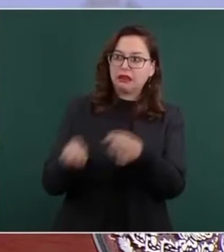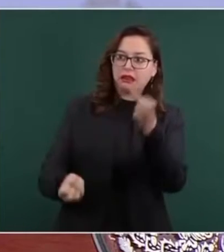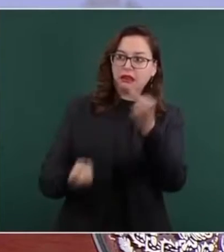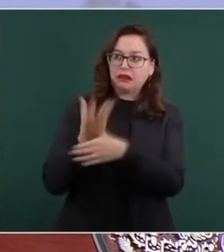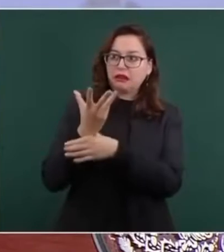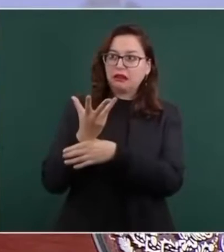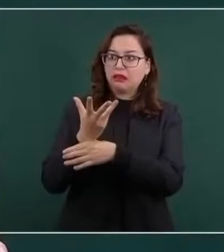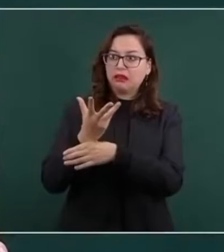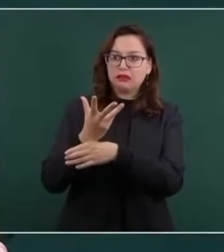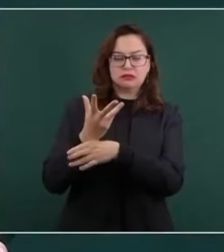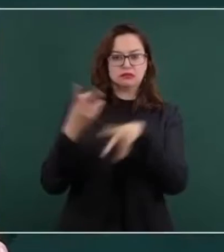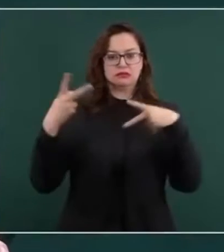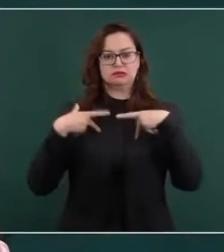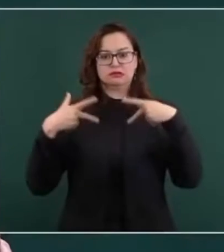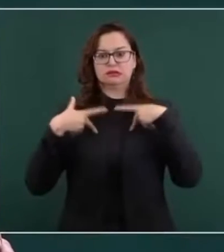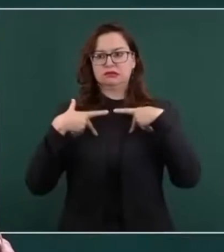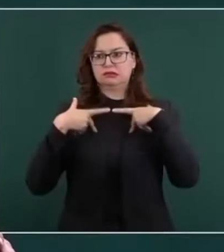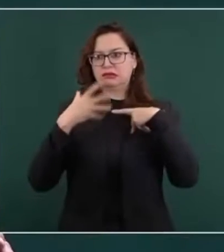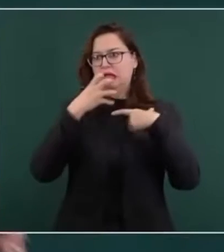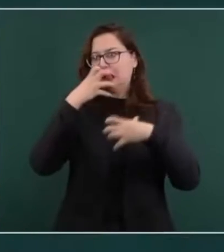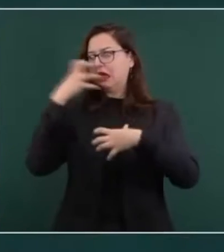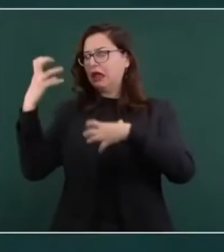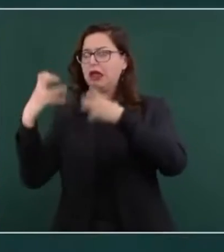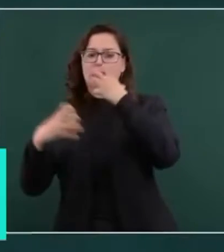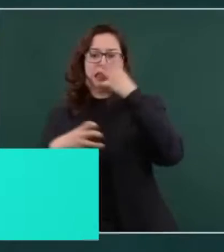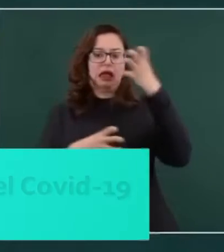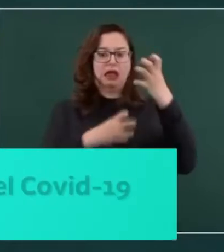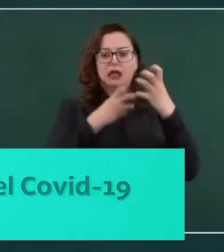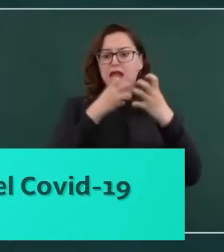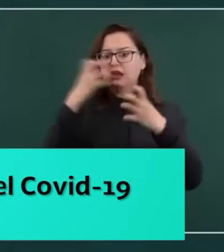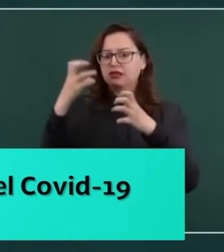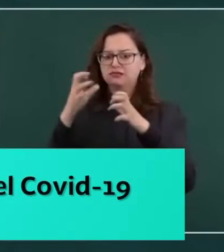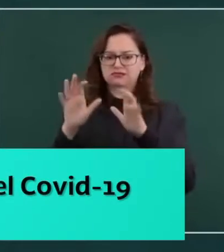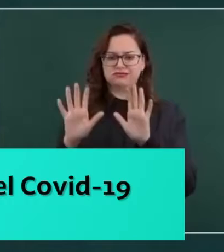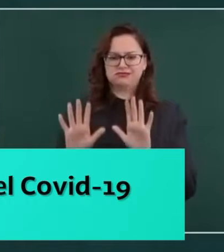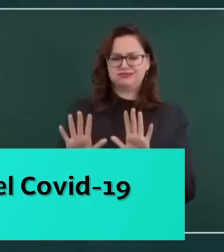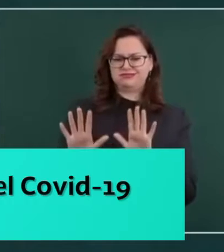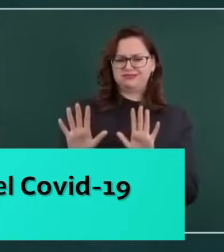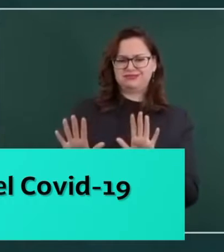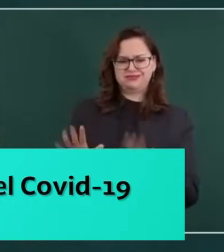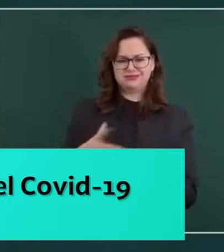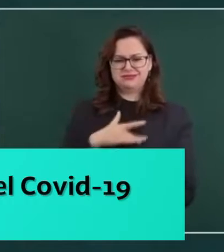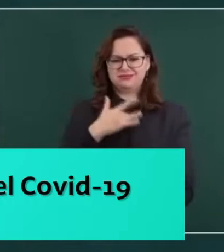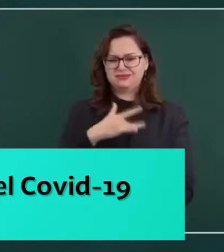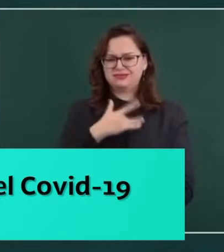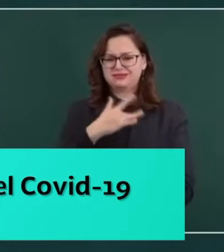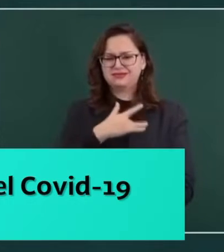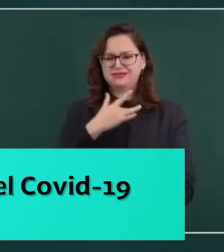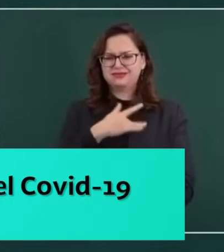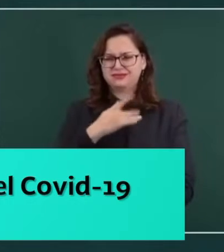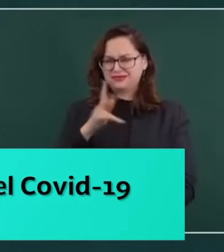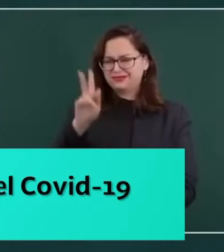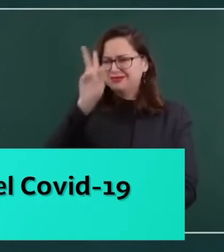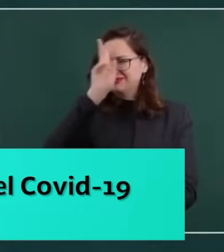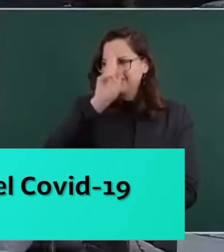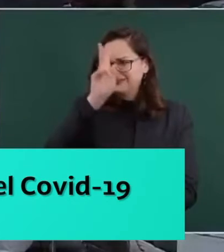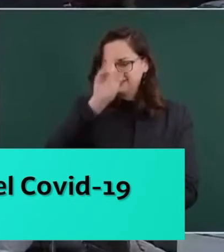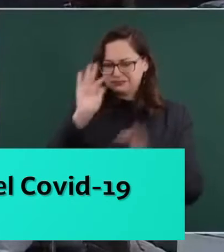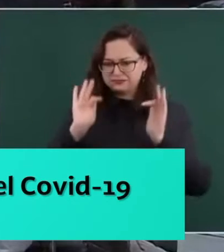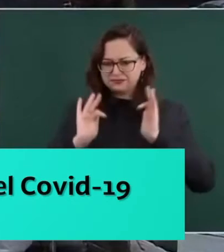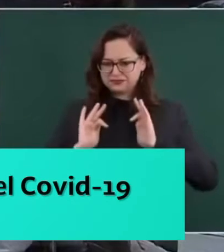quisimos actuar con prudencia